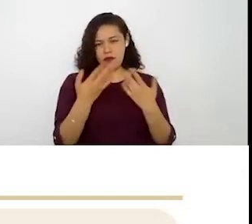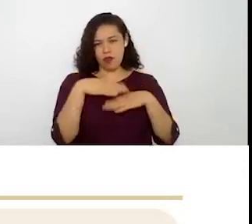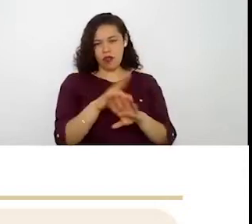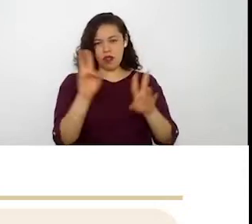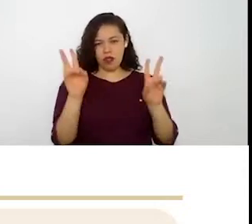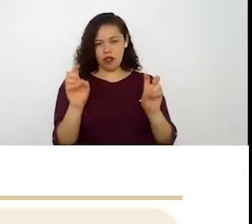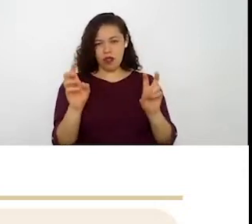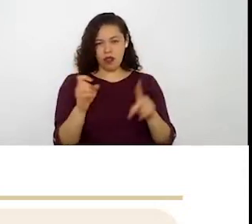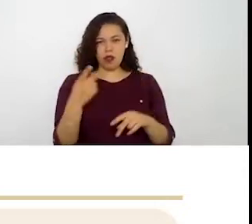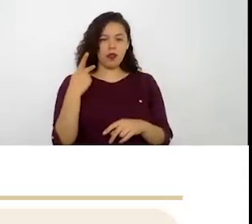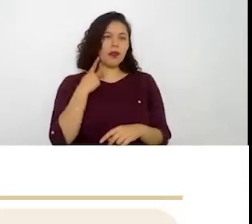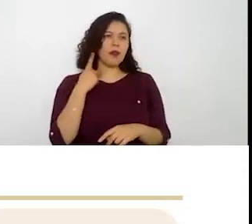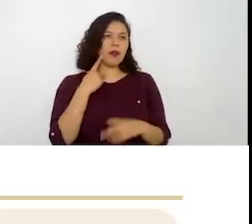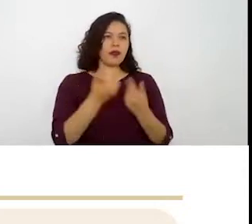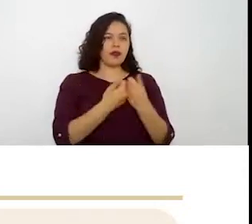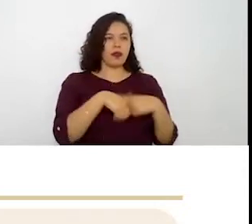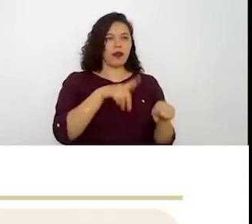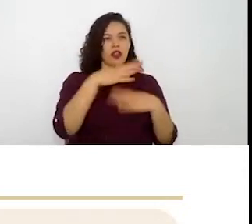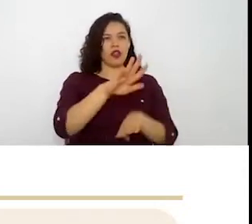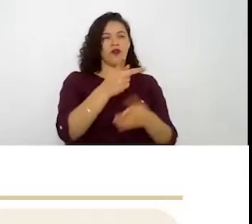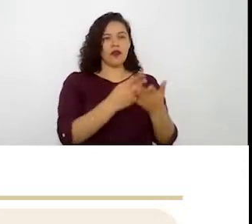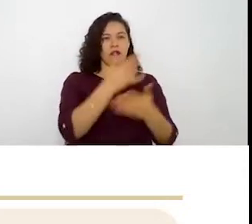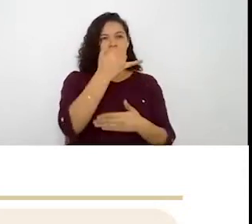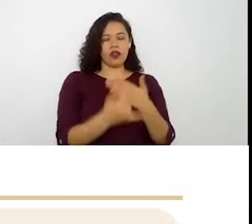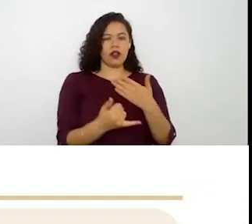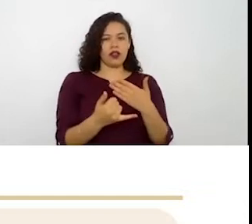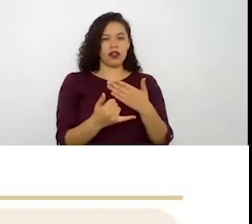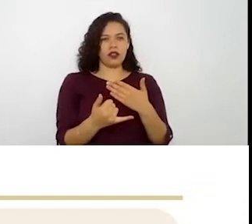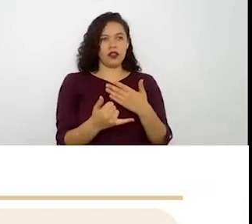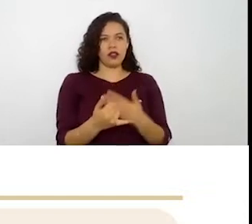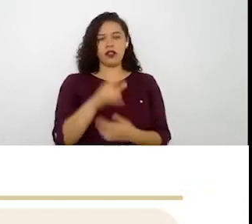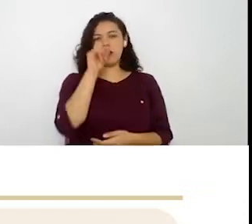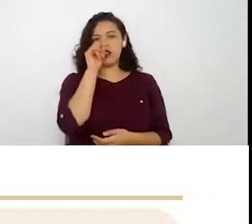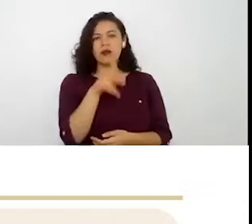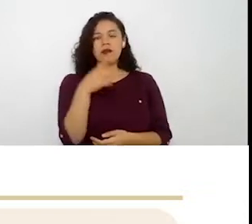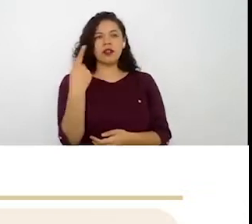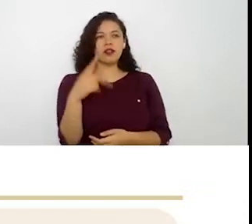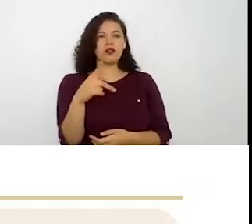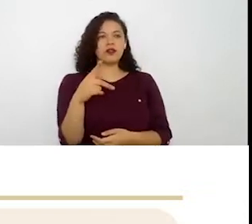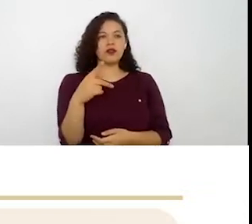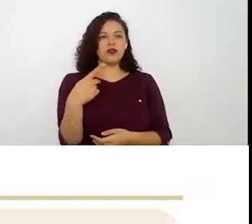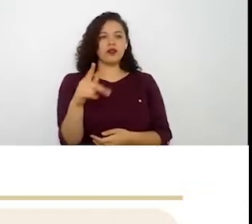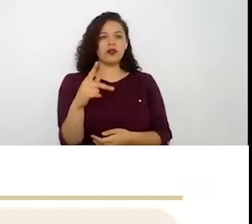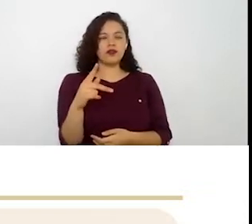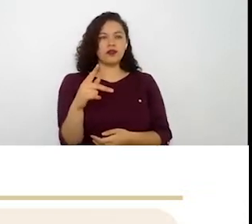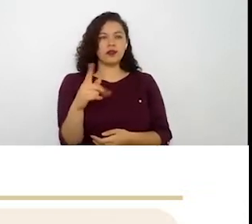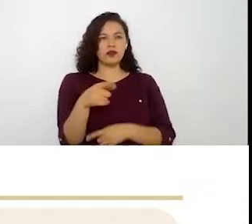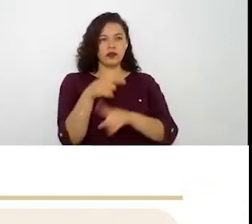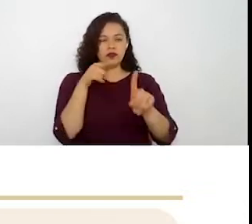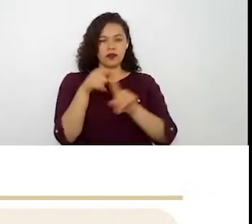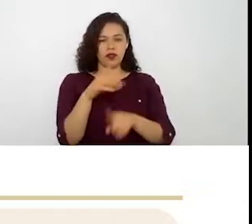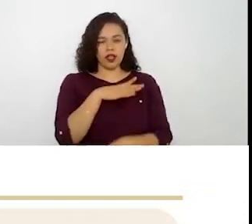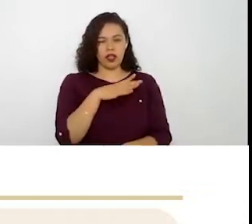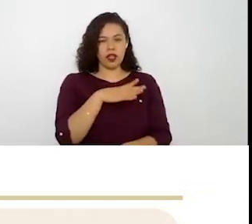la política social al igual que este proyecto también Debe de haber dejado el objeto y